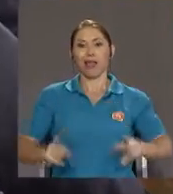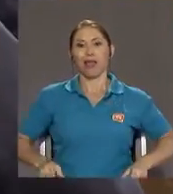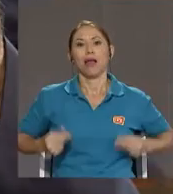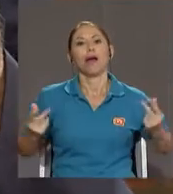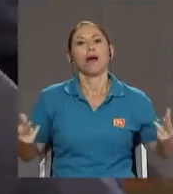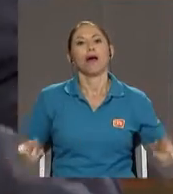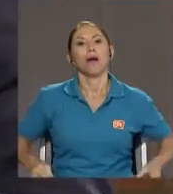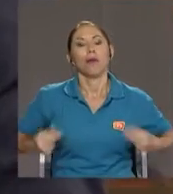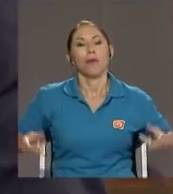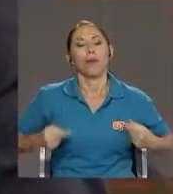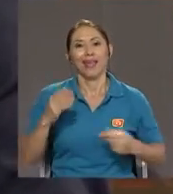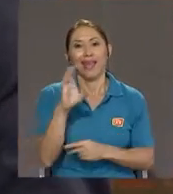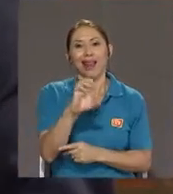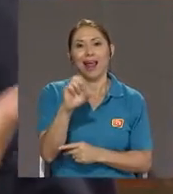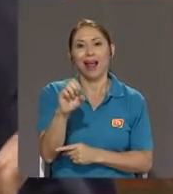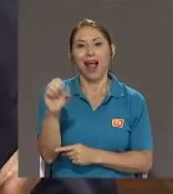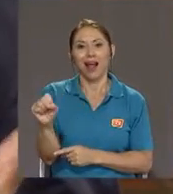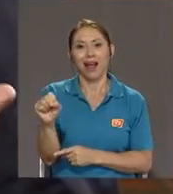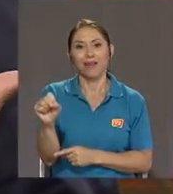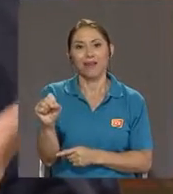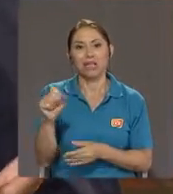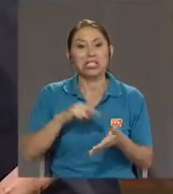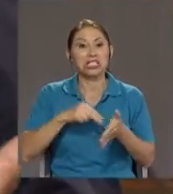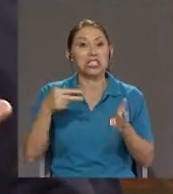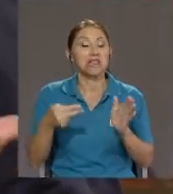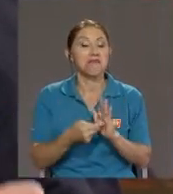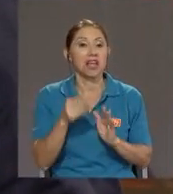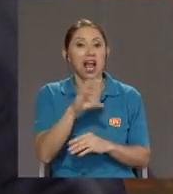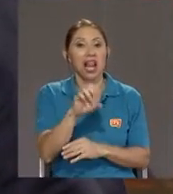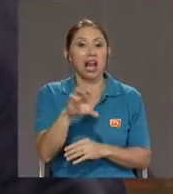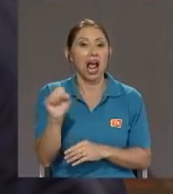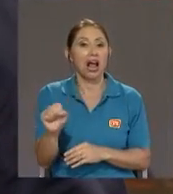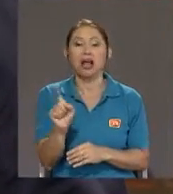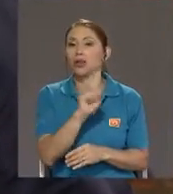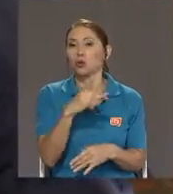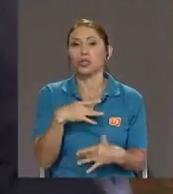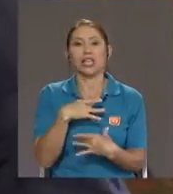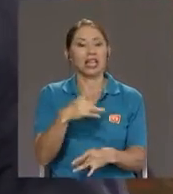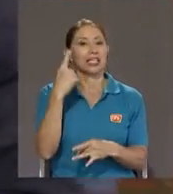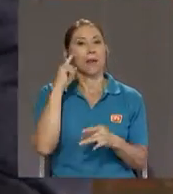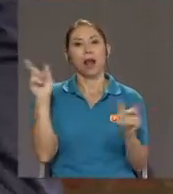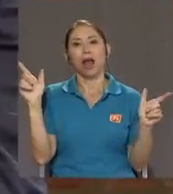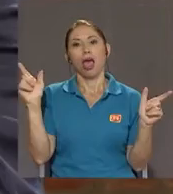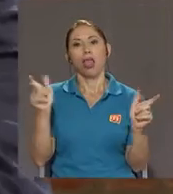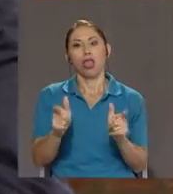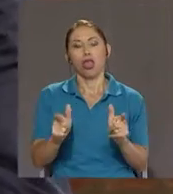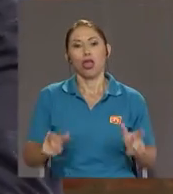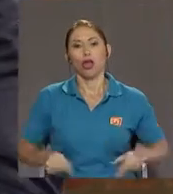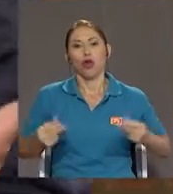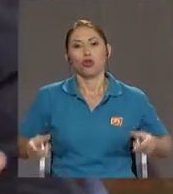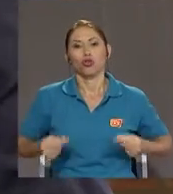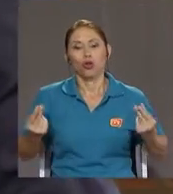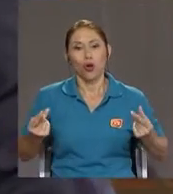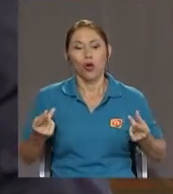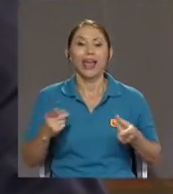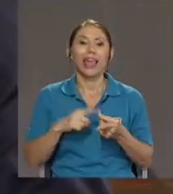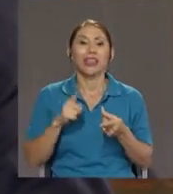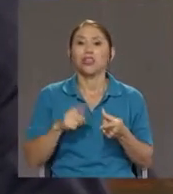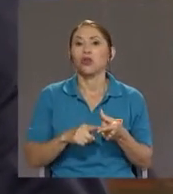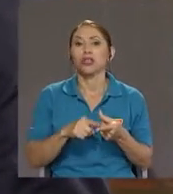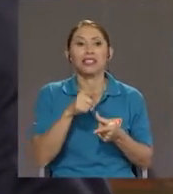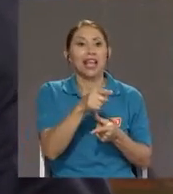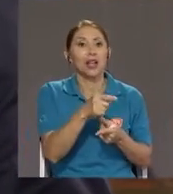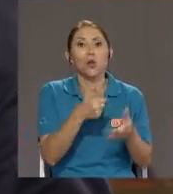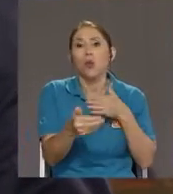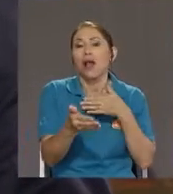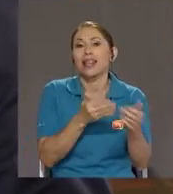hace no tener mayor interés por minimizar el costo y que y hace que le pase cualquier